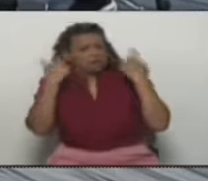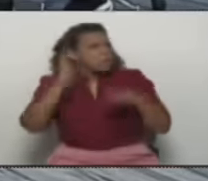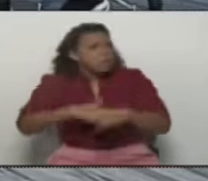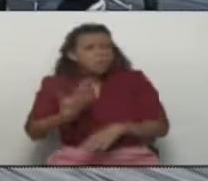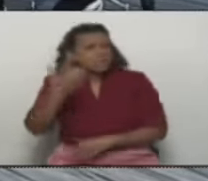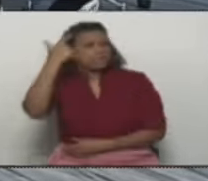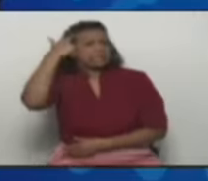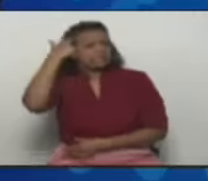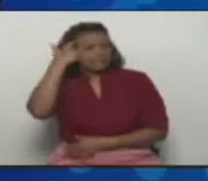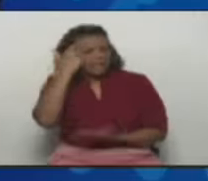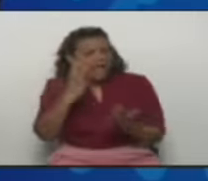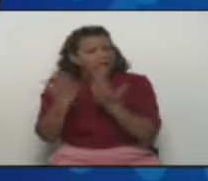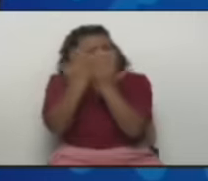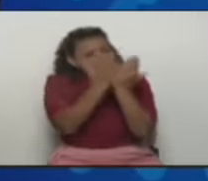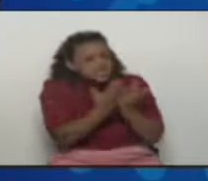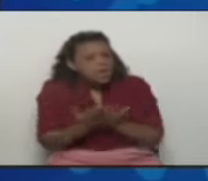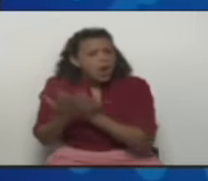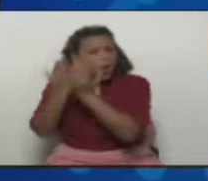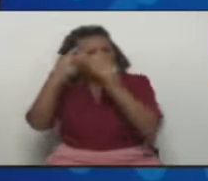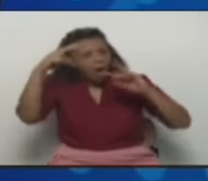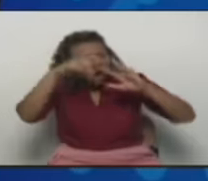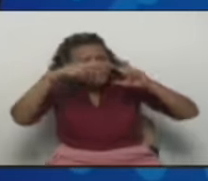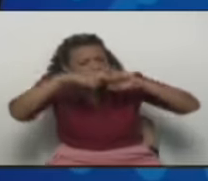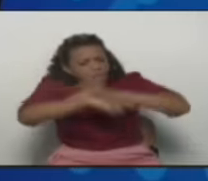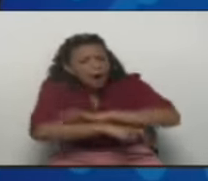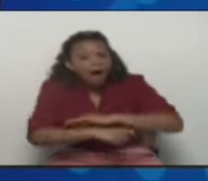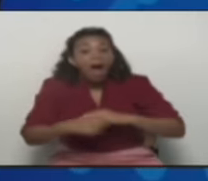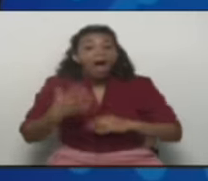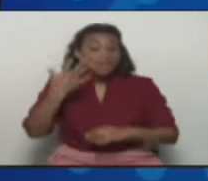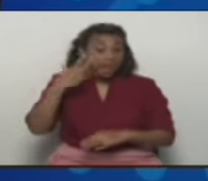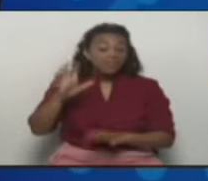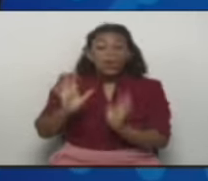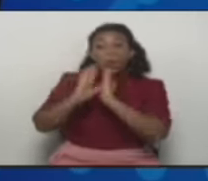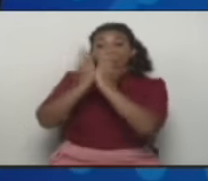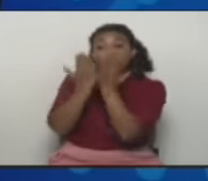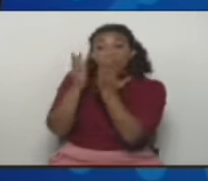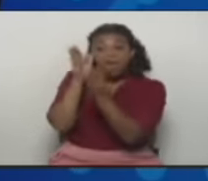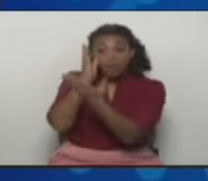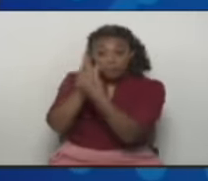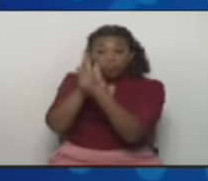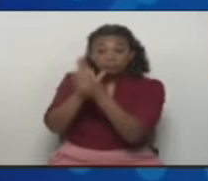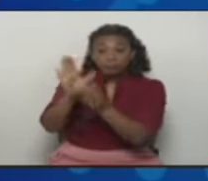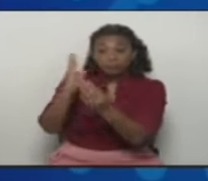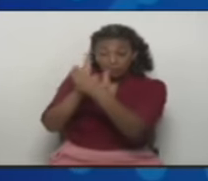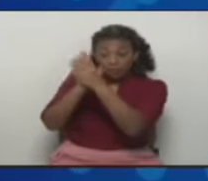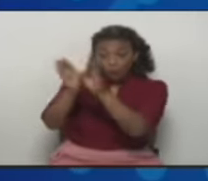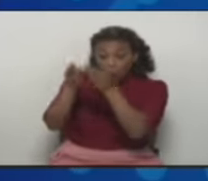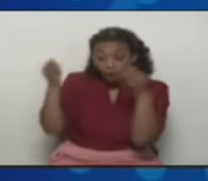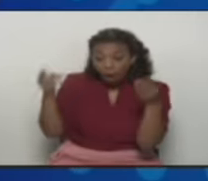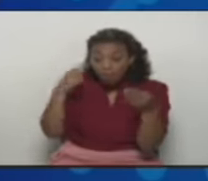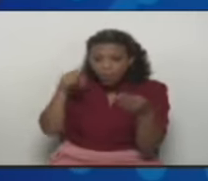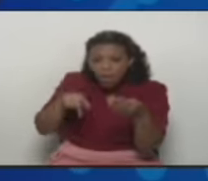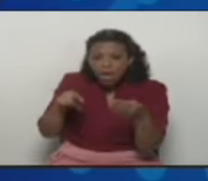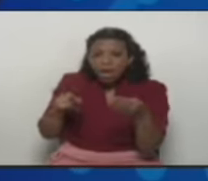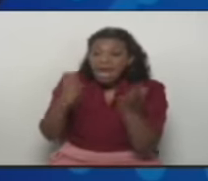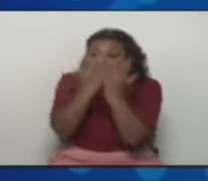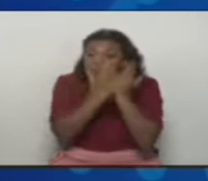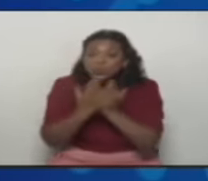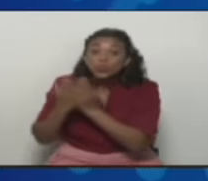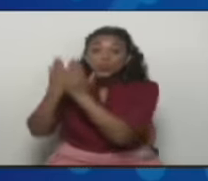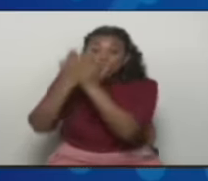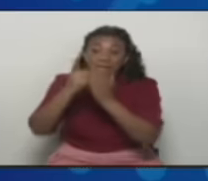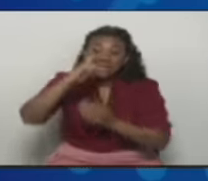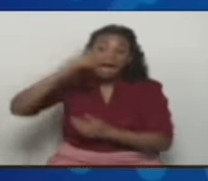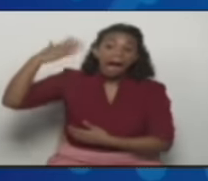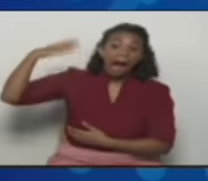crecientes. Inclusive hoy me le regalaron unos libros bien buenos que los dejé en el despacho, mándamelo a buscar. Estudios crecientes. Yo